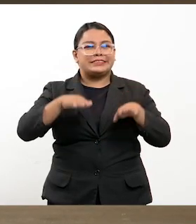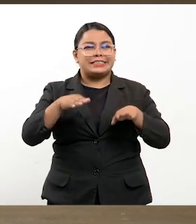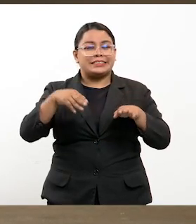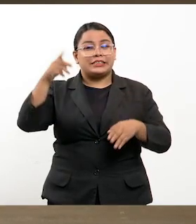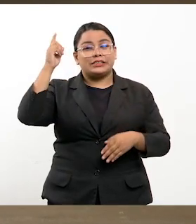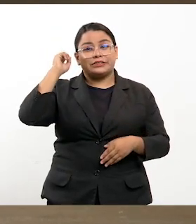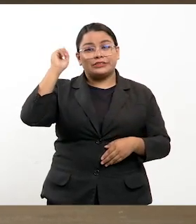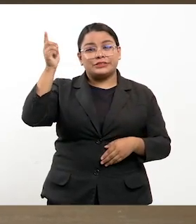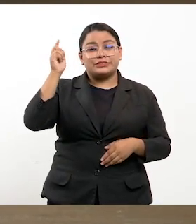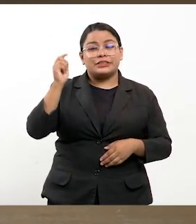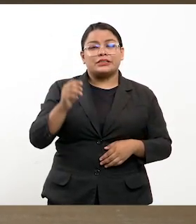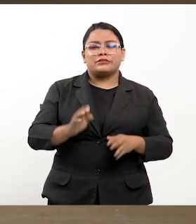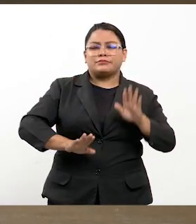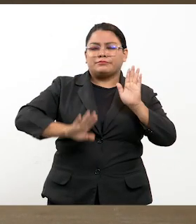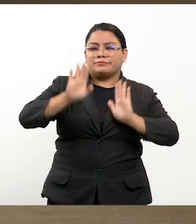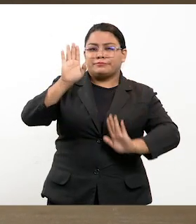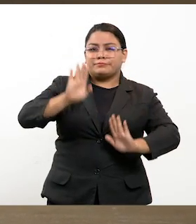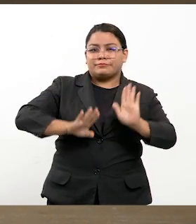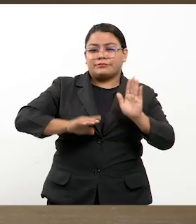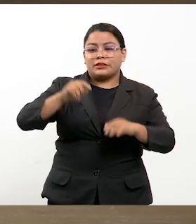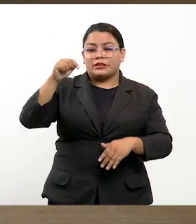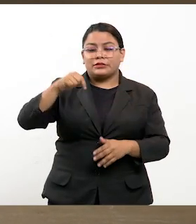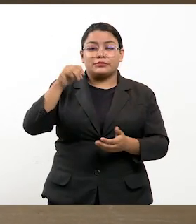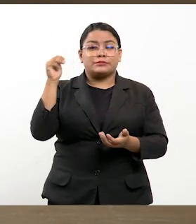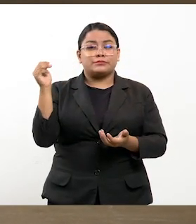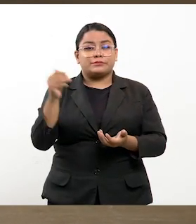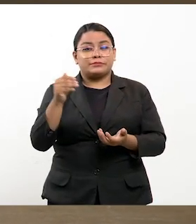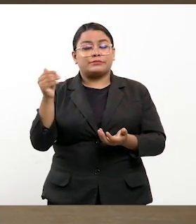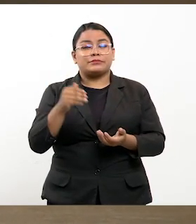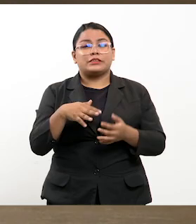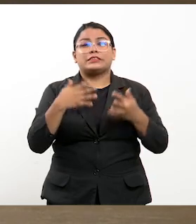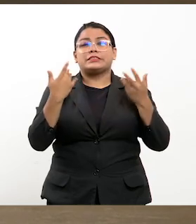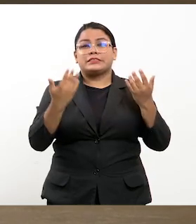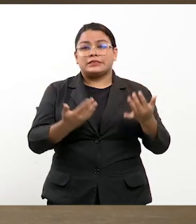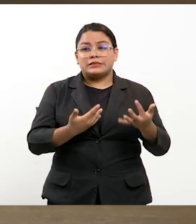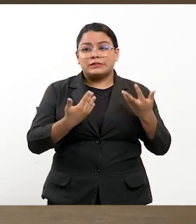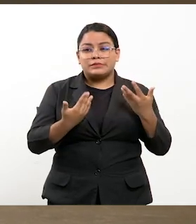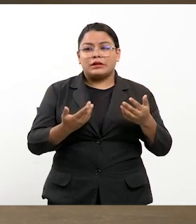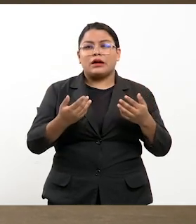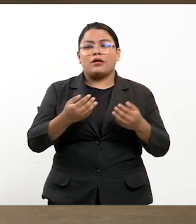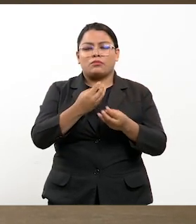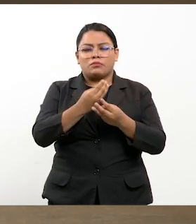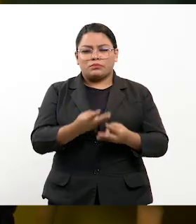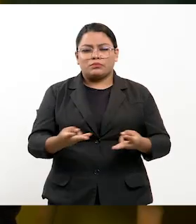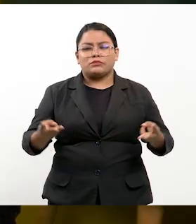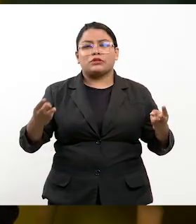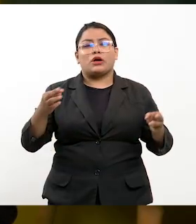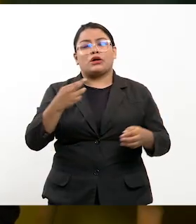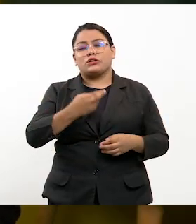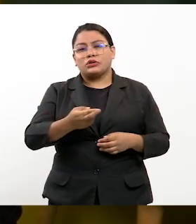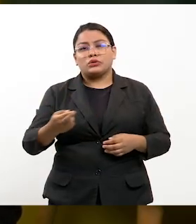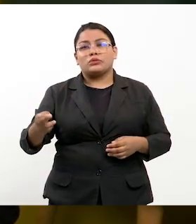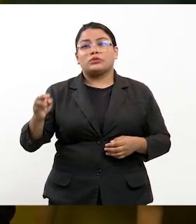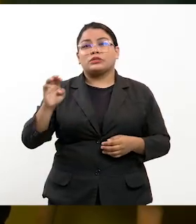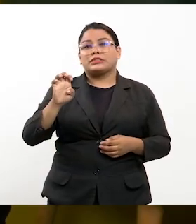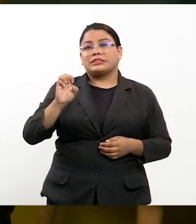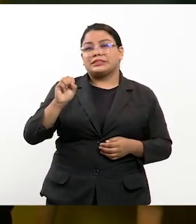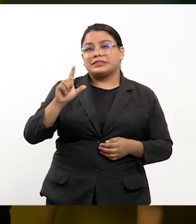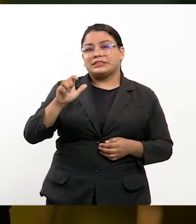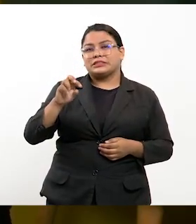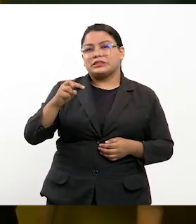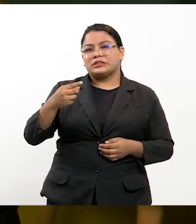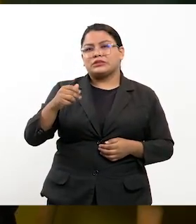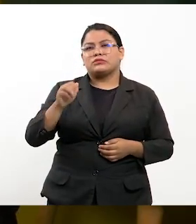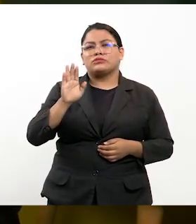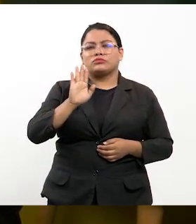los docentes que están participando en esta formación y que esperamos que los materiales y todos los recursos de ESLengua